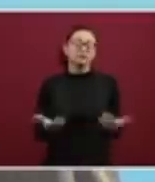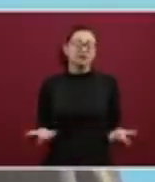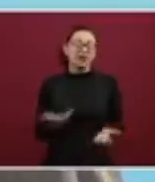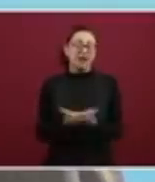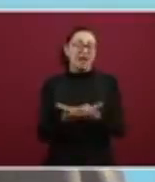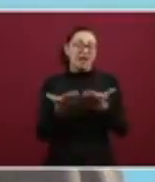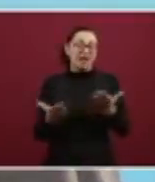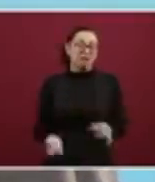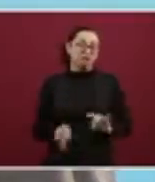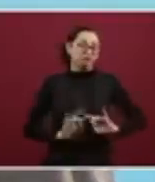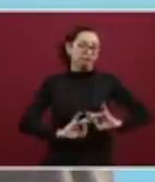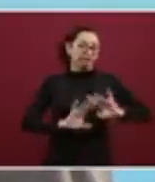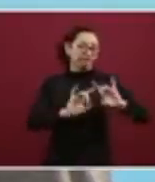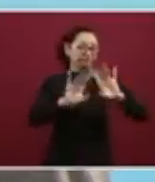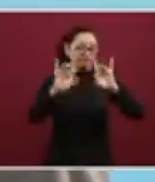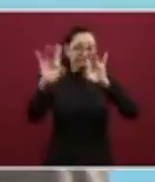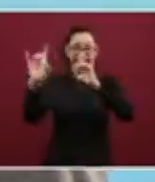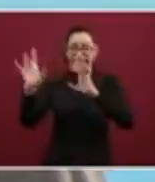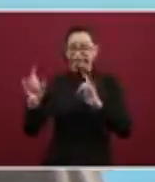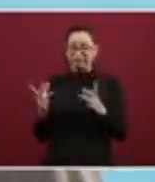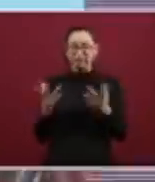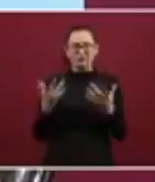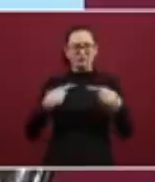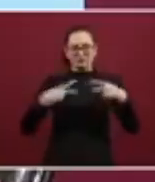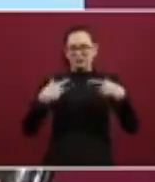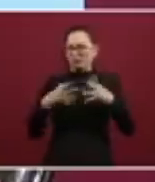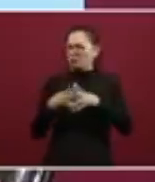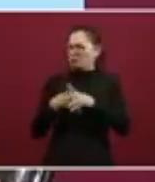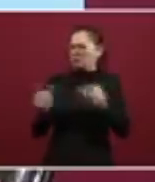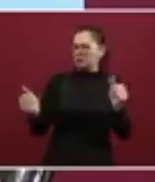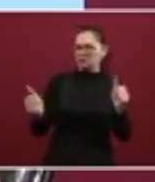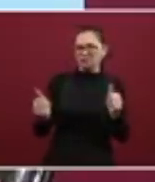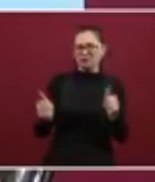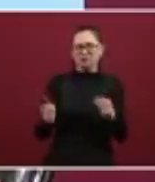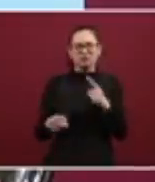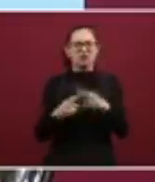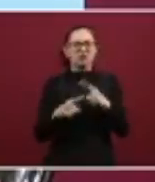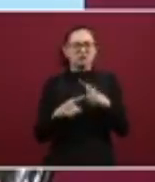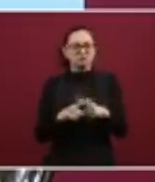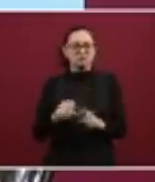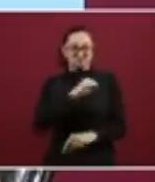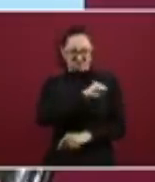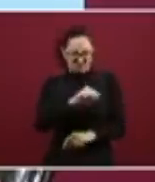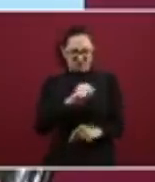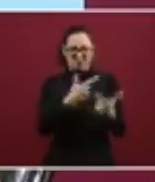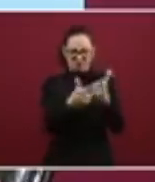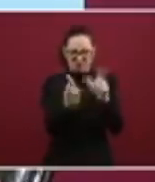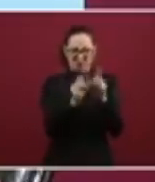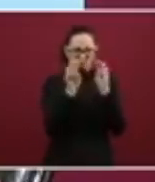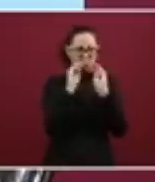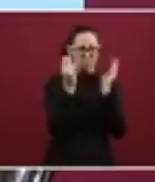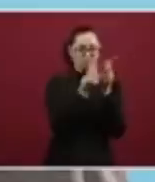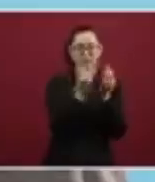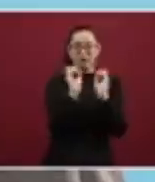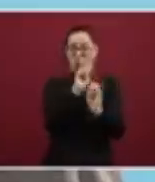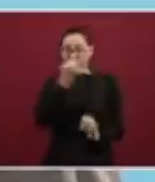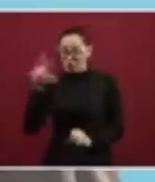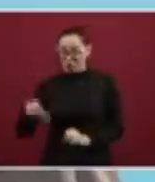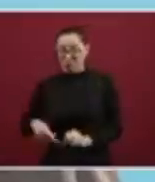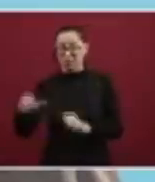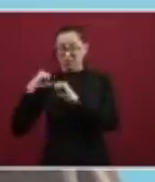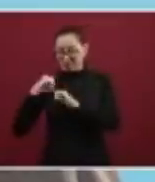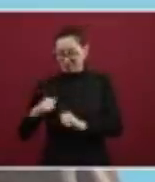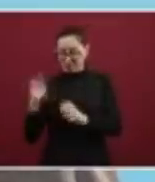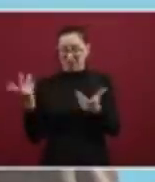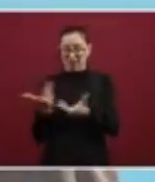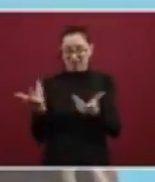sea por autoridades o por particulares, pues se denota no solamente en el número tan importante